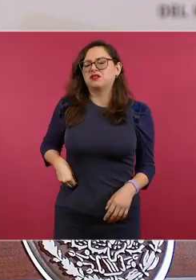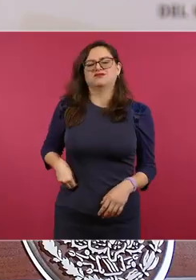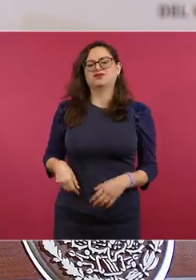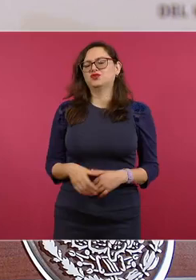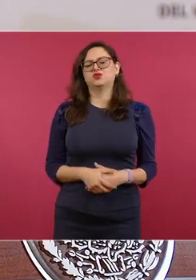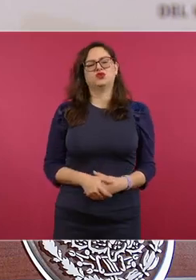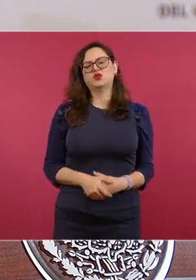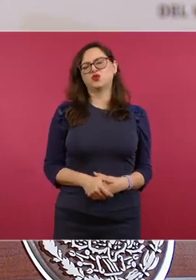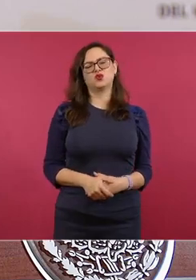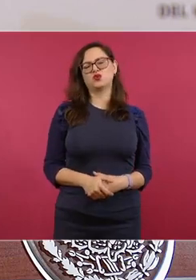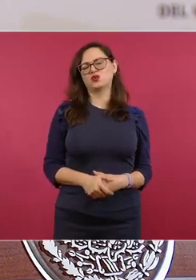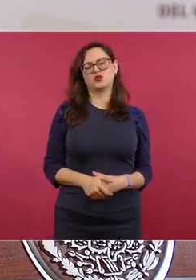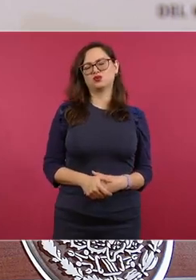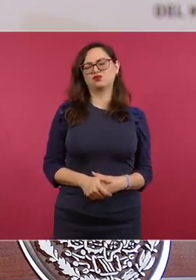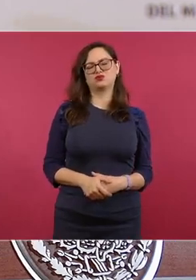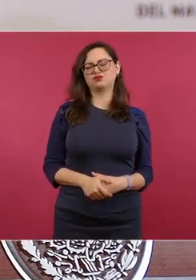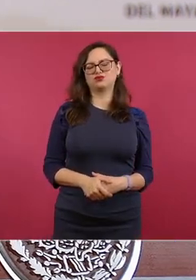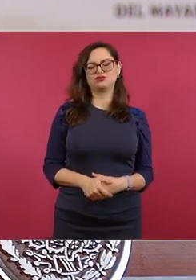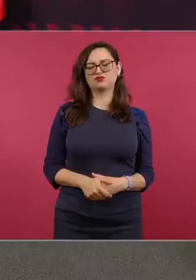Ella